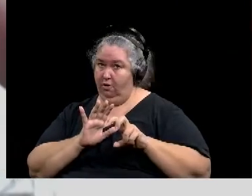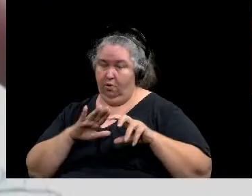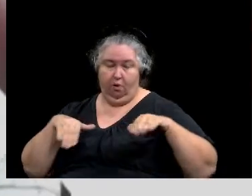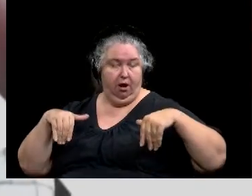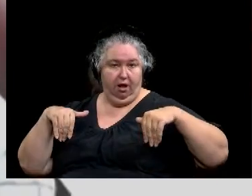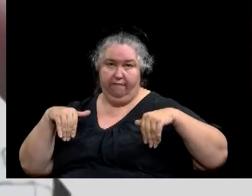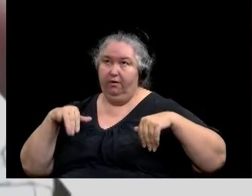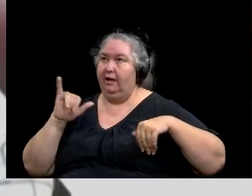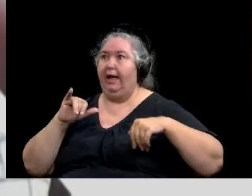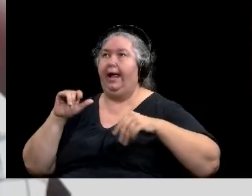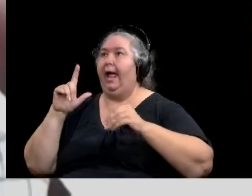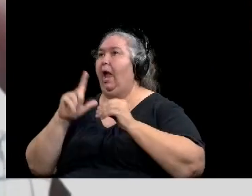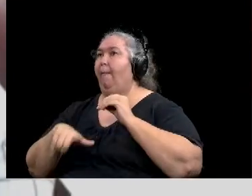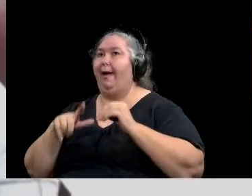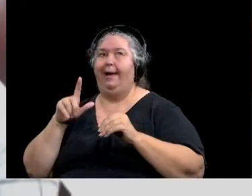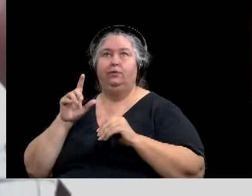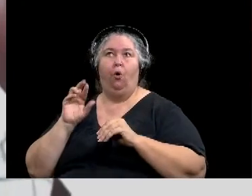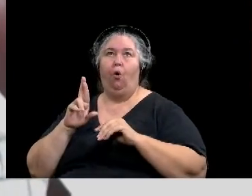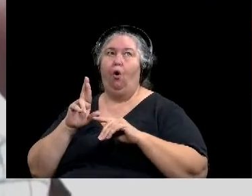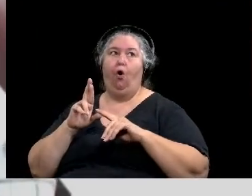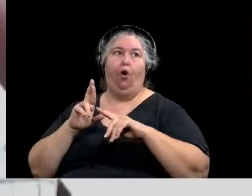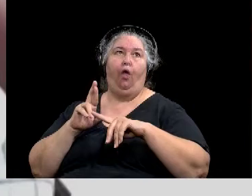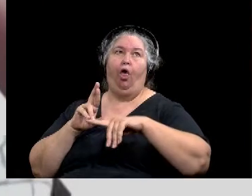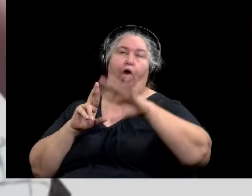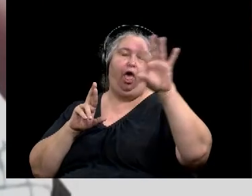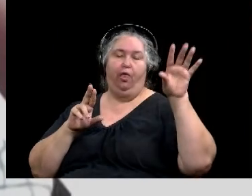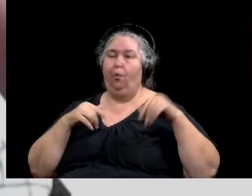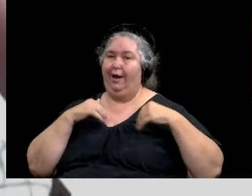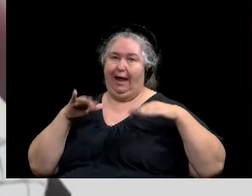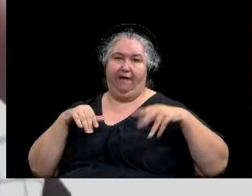asociados con esos hospitales